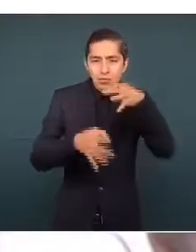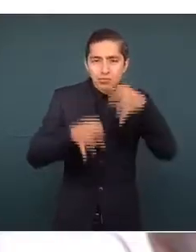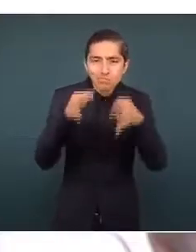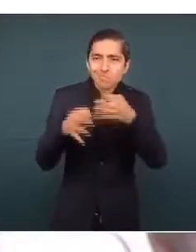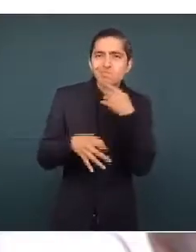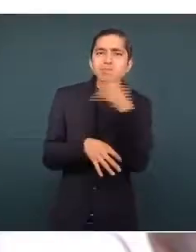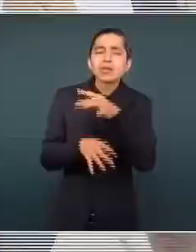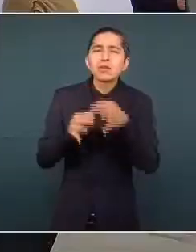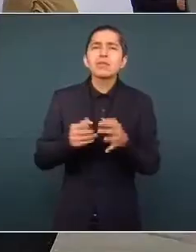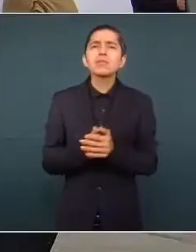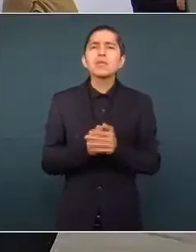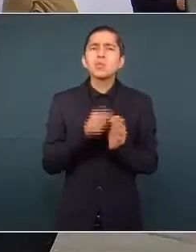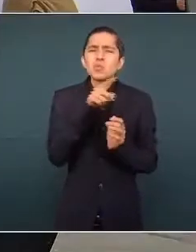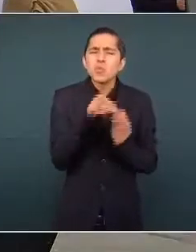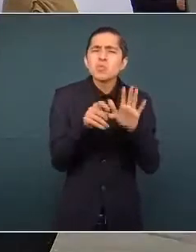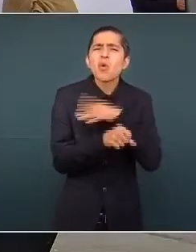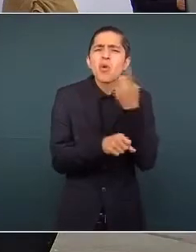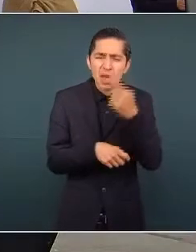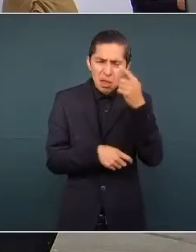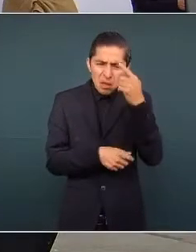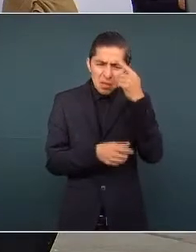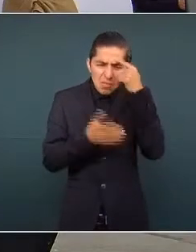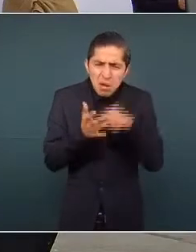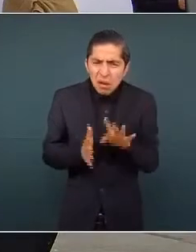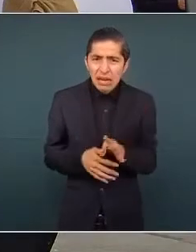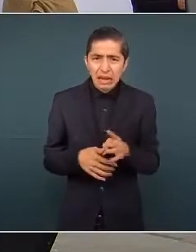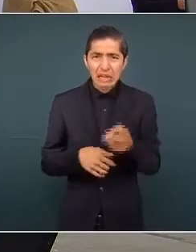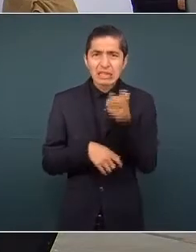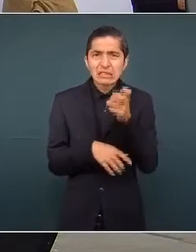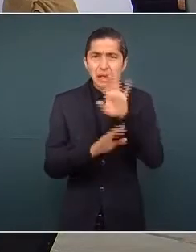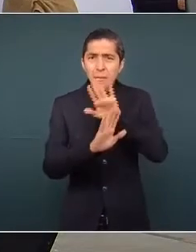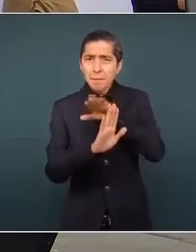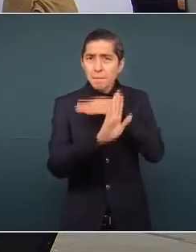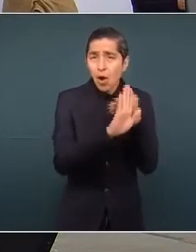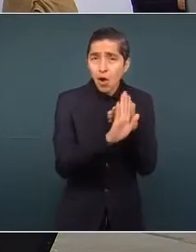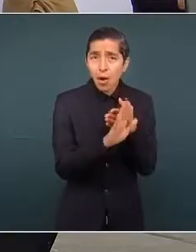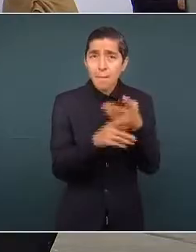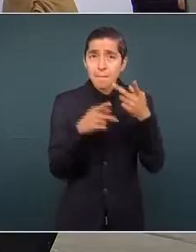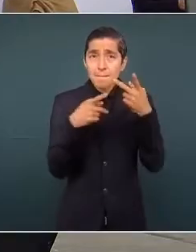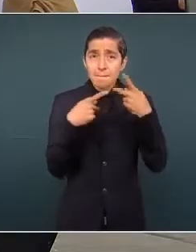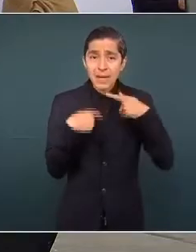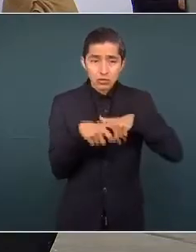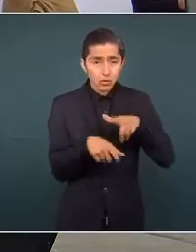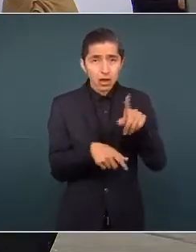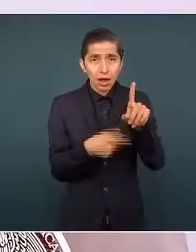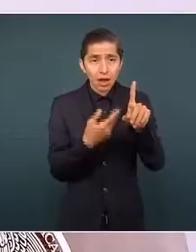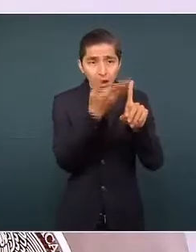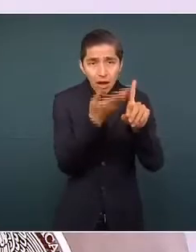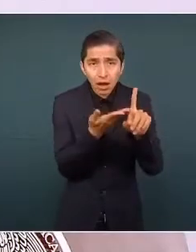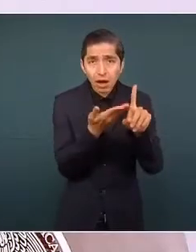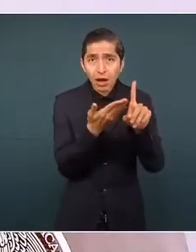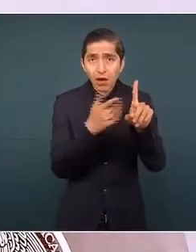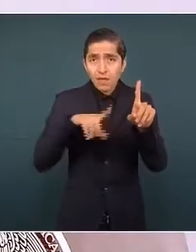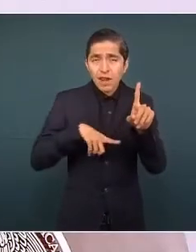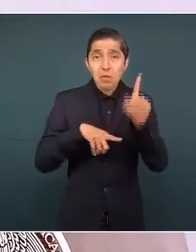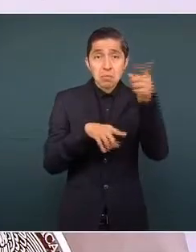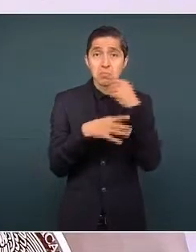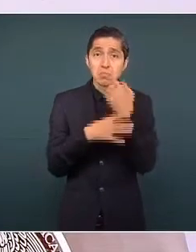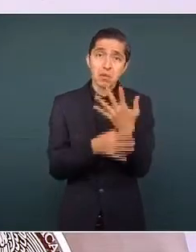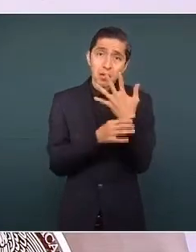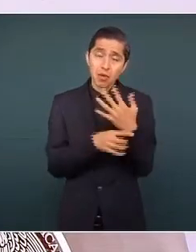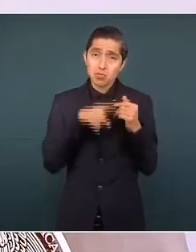jurídico. ¿Usted por qué cree que haya este tipo de ataques hacia su persona, porque usted lo ha mencionado